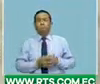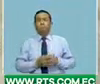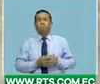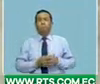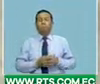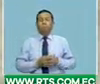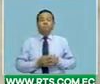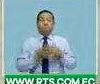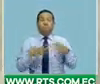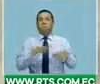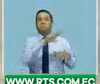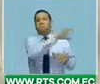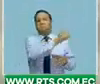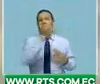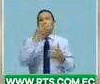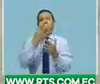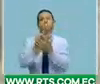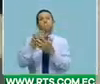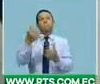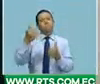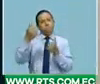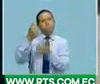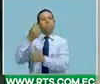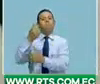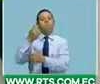manos de las autoridades correspondientes.